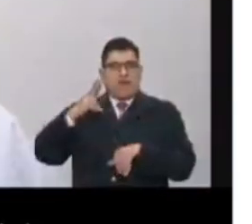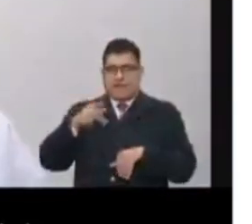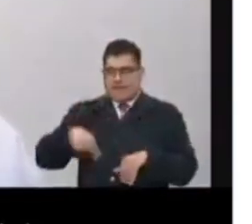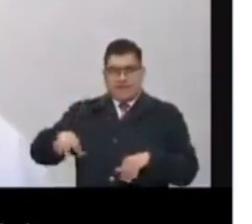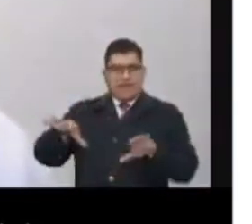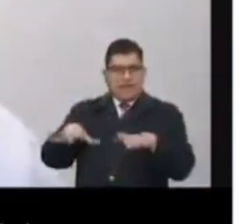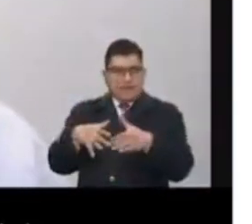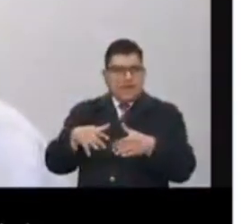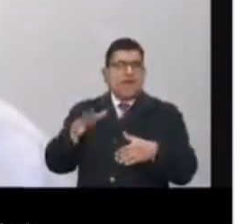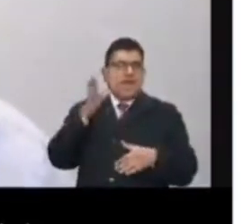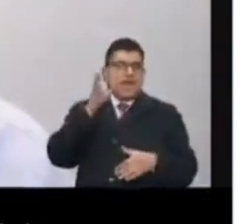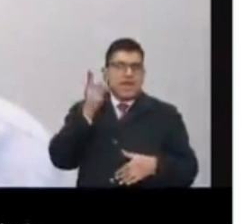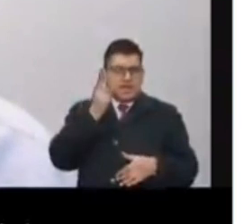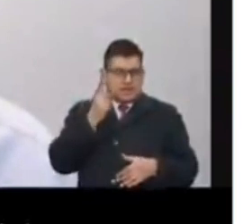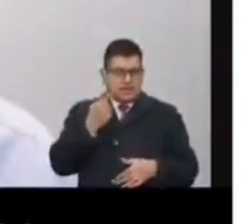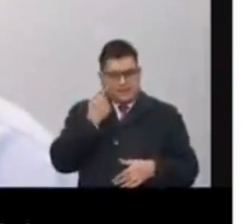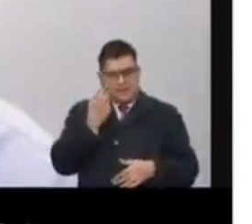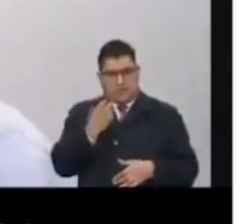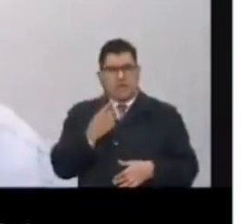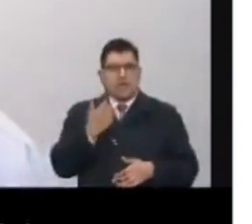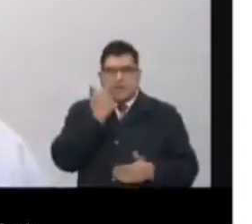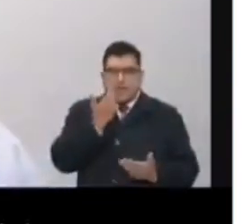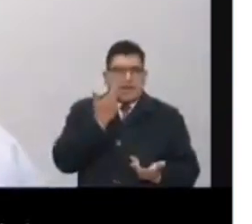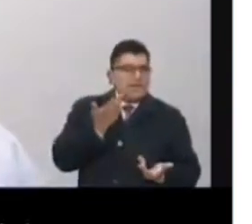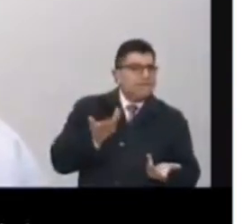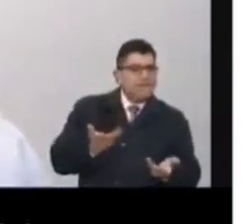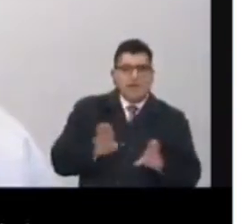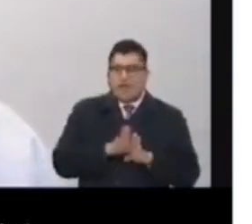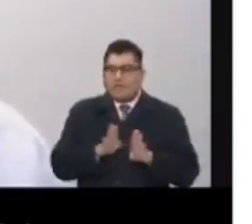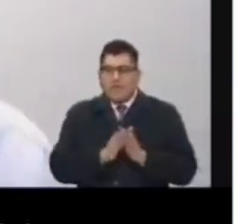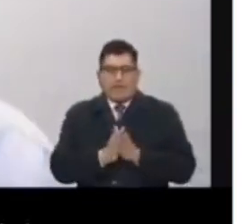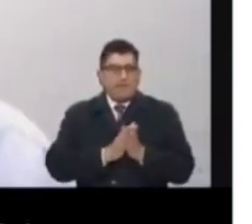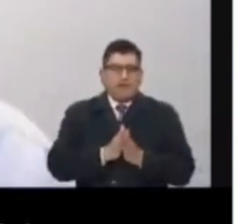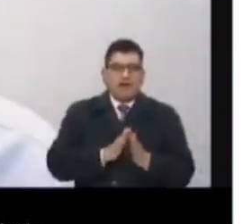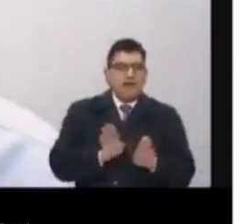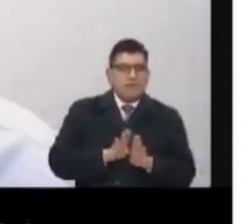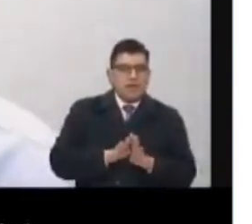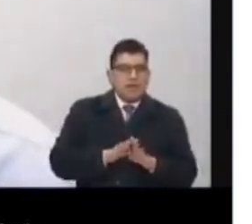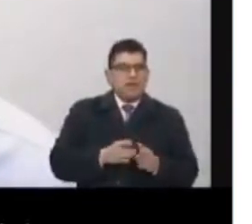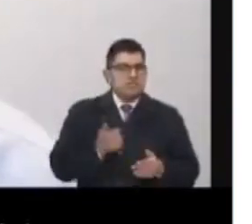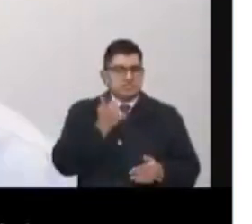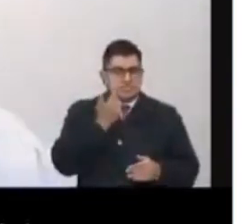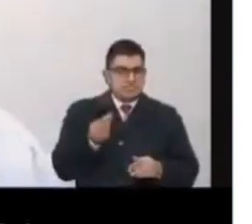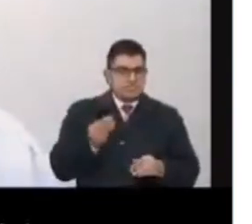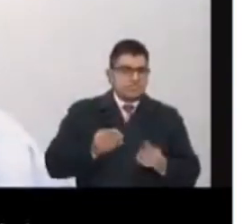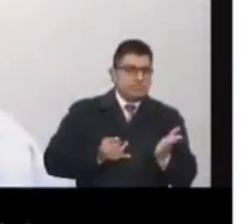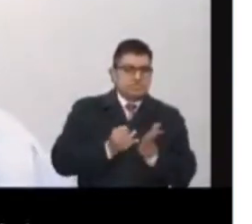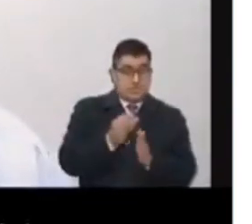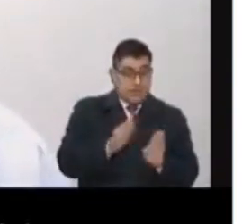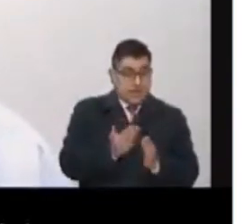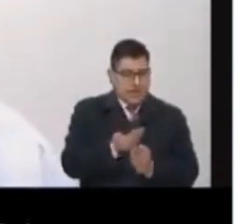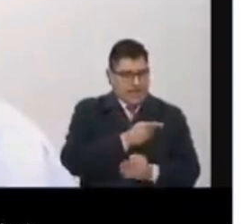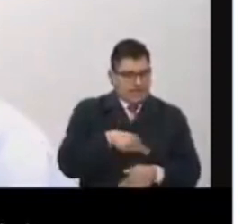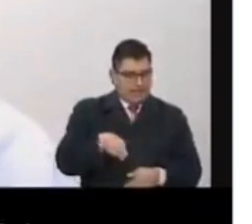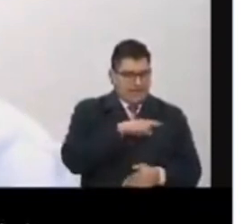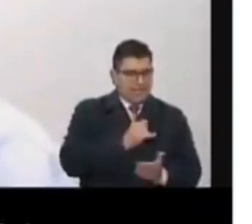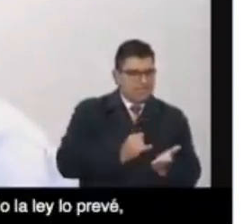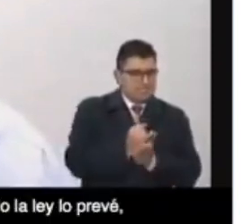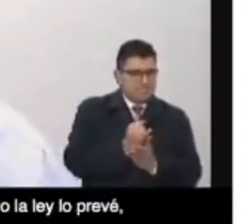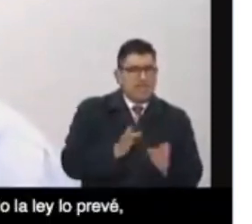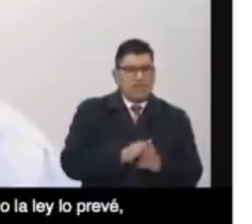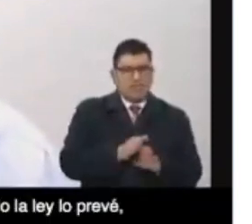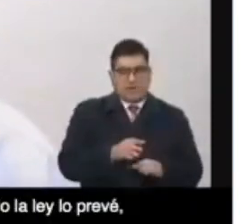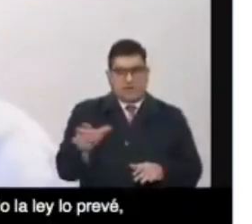vemos su afán de actuación parcial porque se están anticipando la